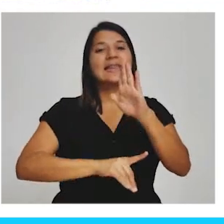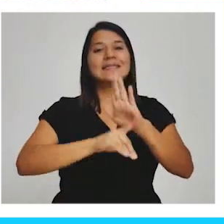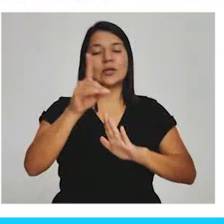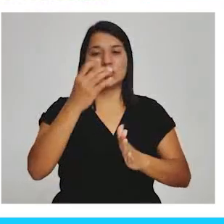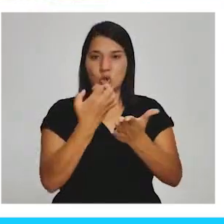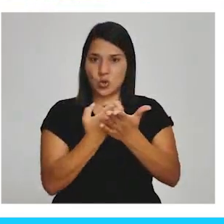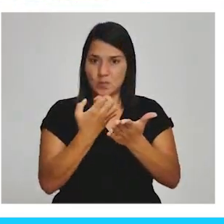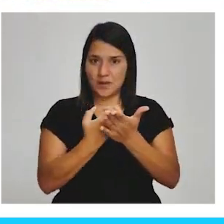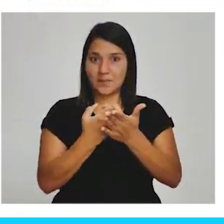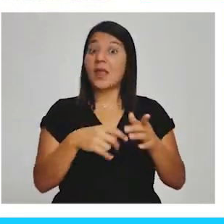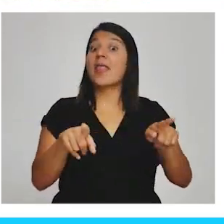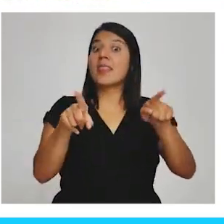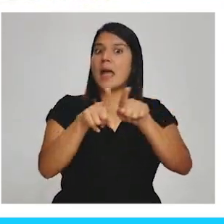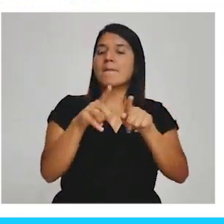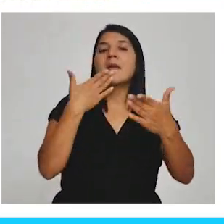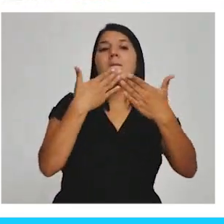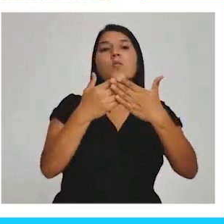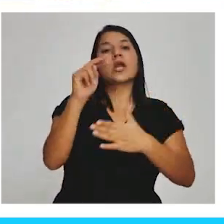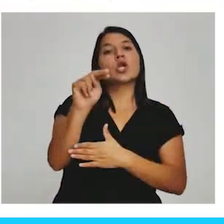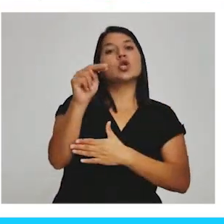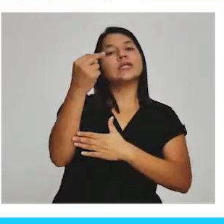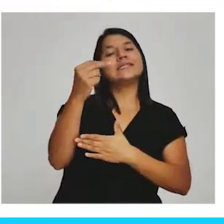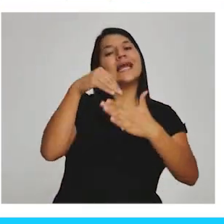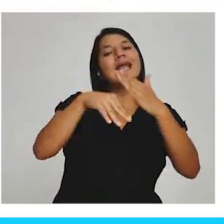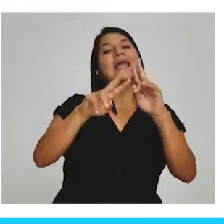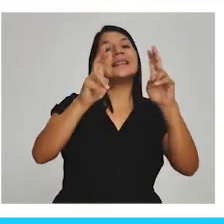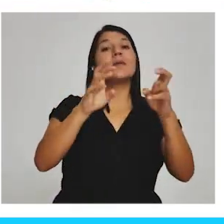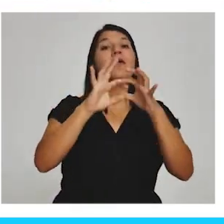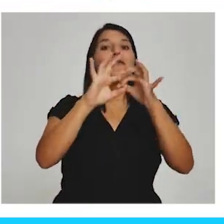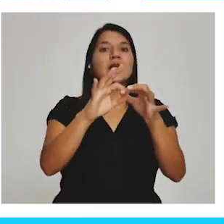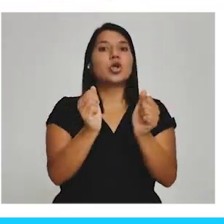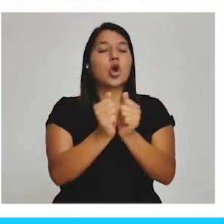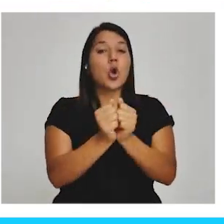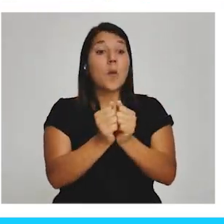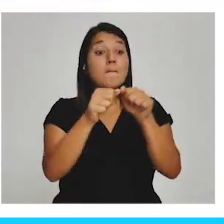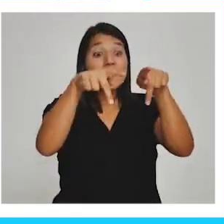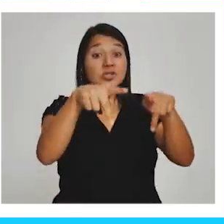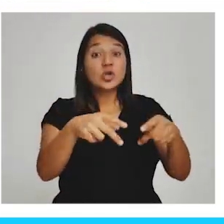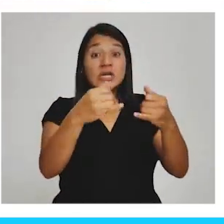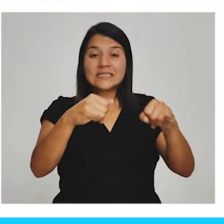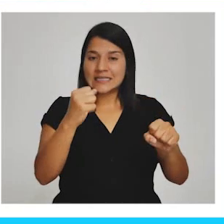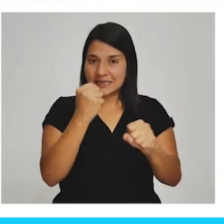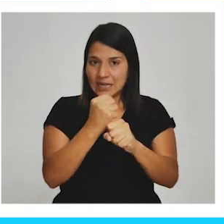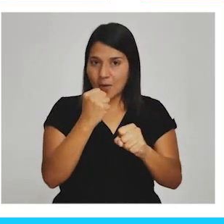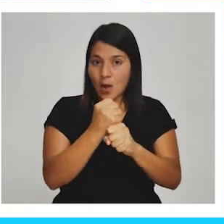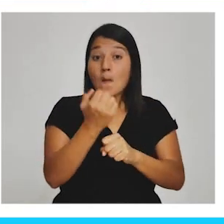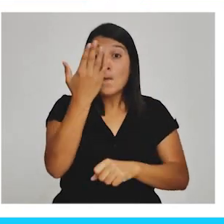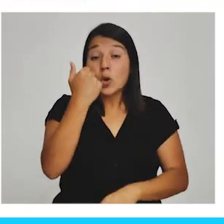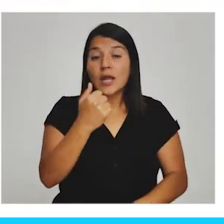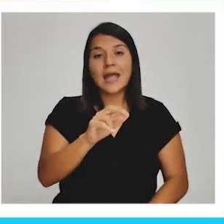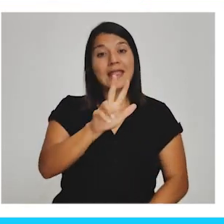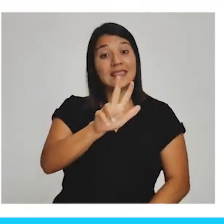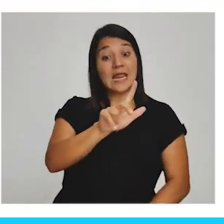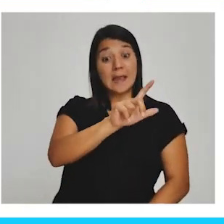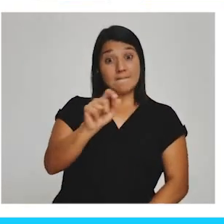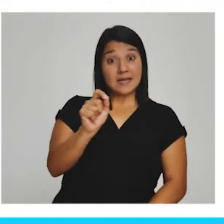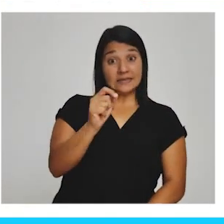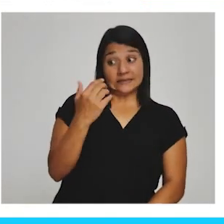hay buenas noticias en materia de desempleo, porque en el trimestre que concluyó en